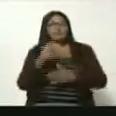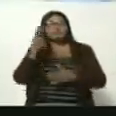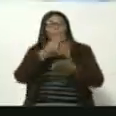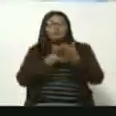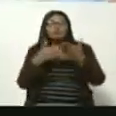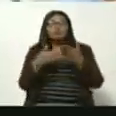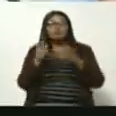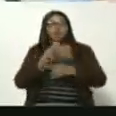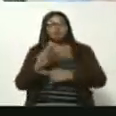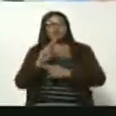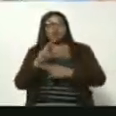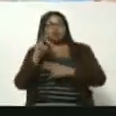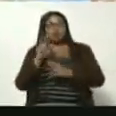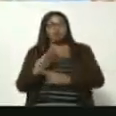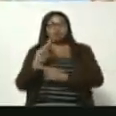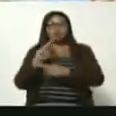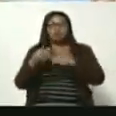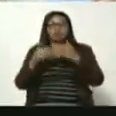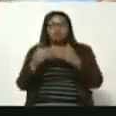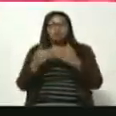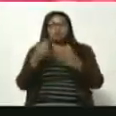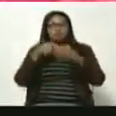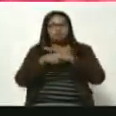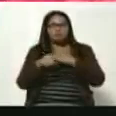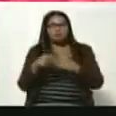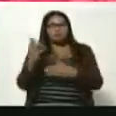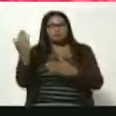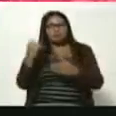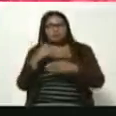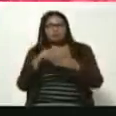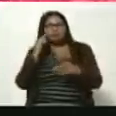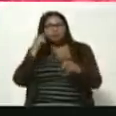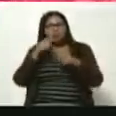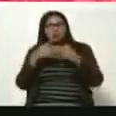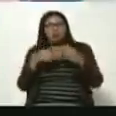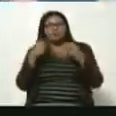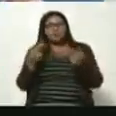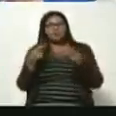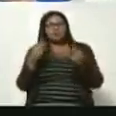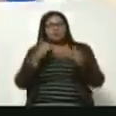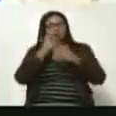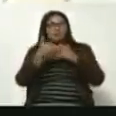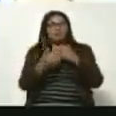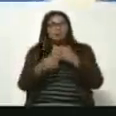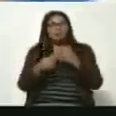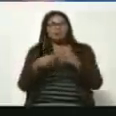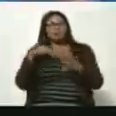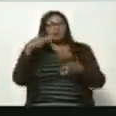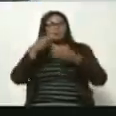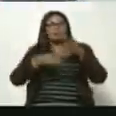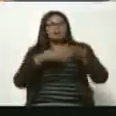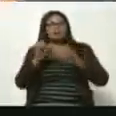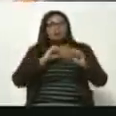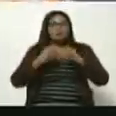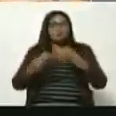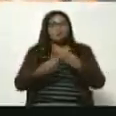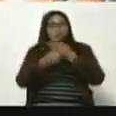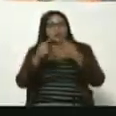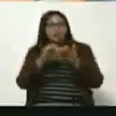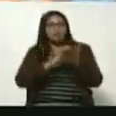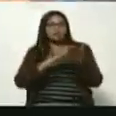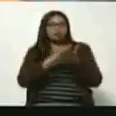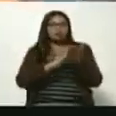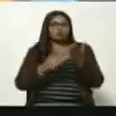utilizan diariamente el transporte subterráneo ven con optimismo la activación del Plan Metro Se Mueve Contigo y la recuperación